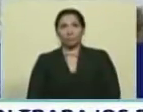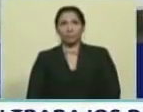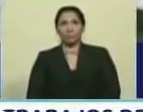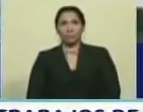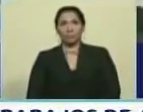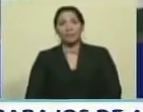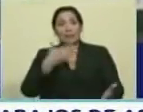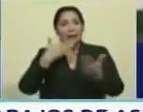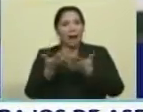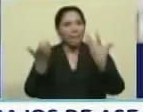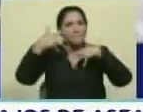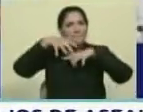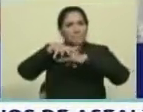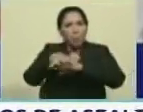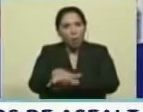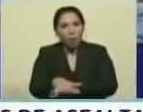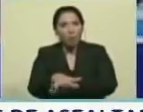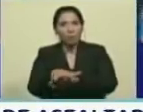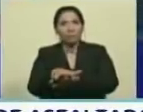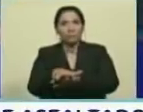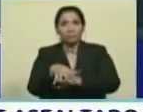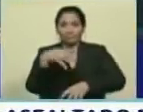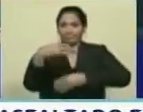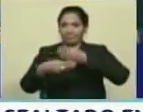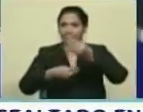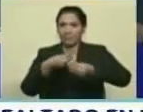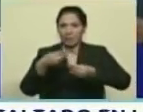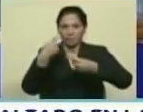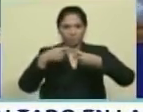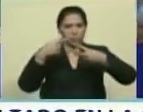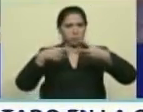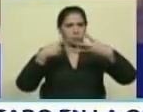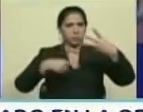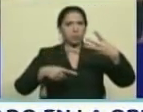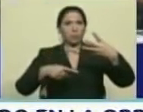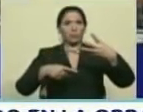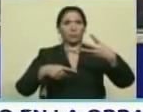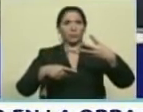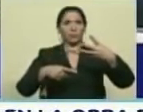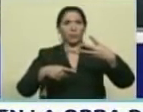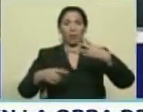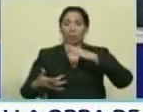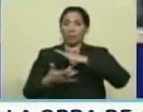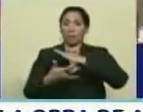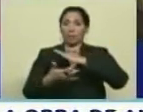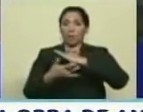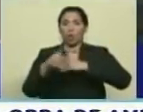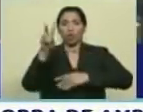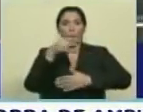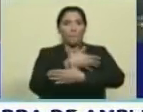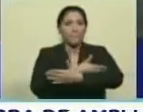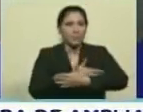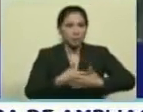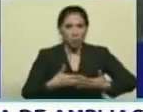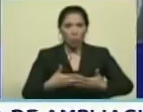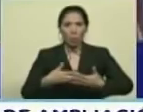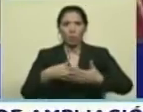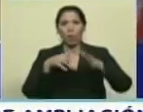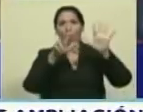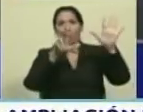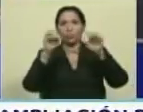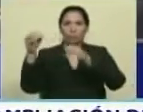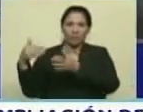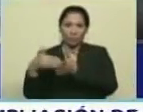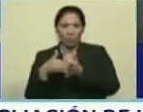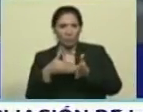esta integración, ha operado ya de diferentes patologías oftalmológicas a más de 2.800.000